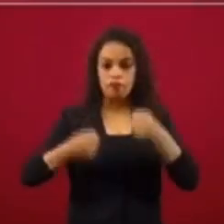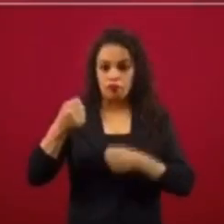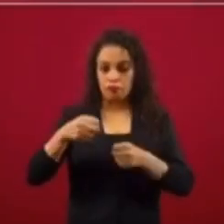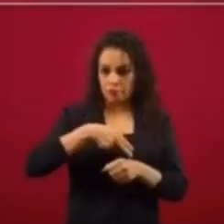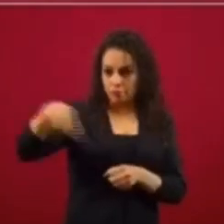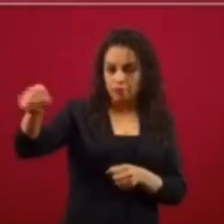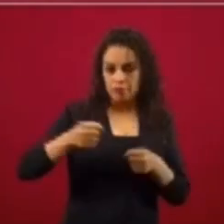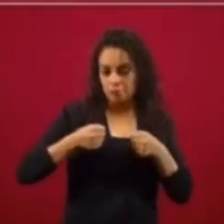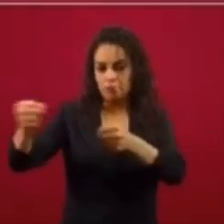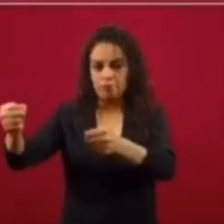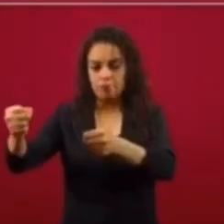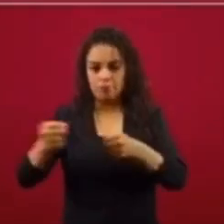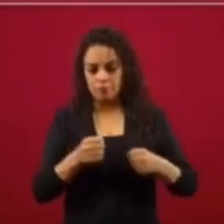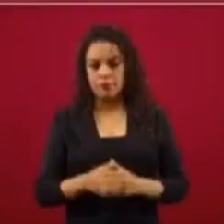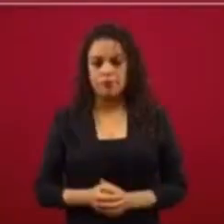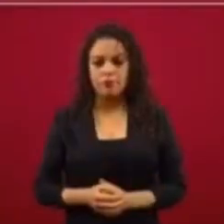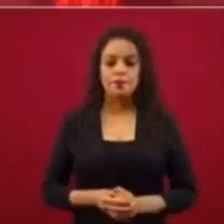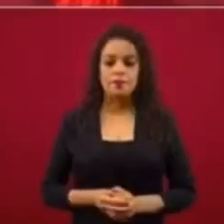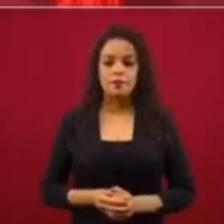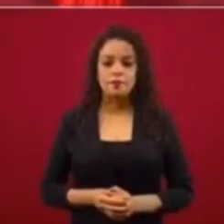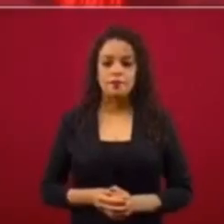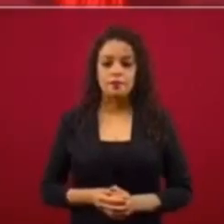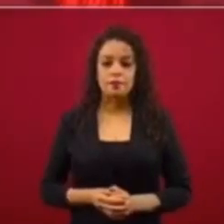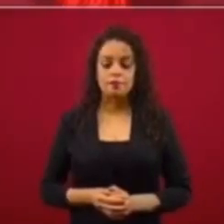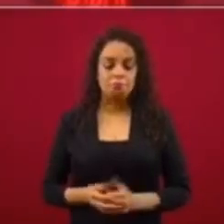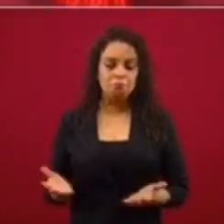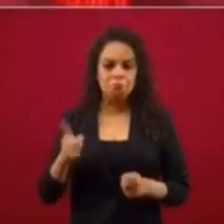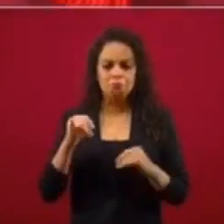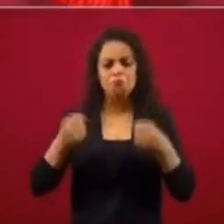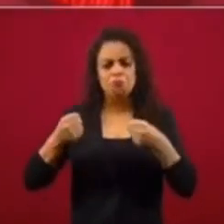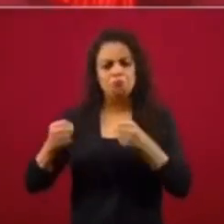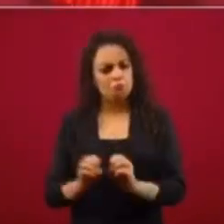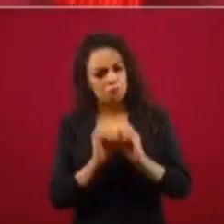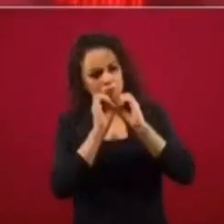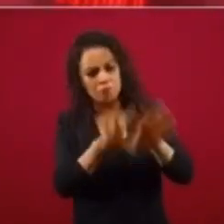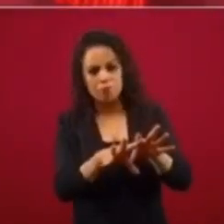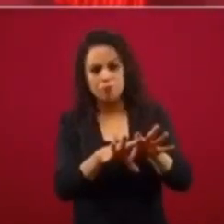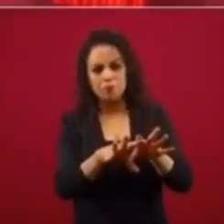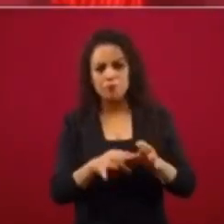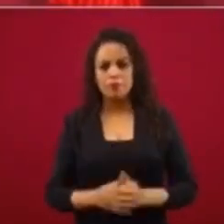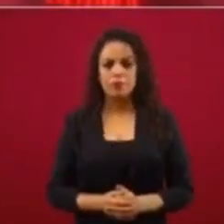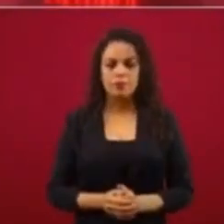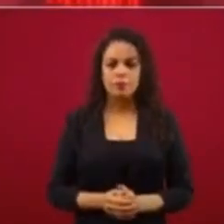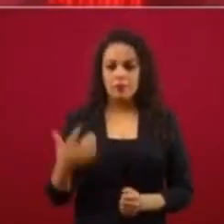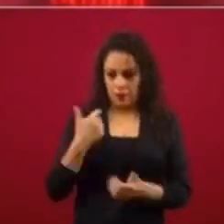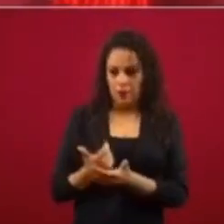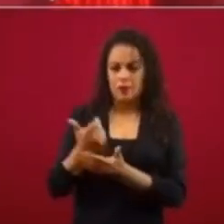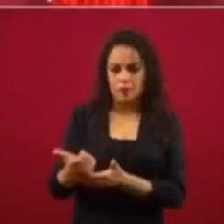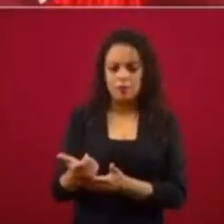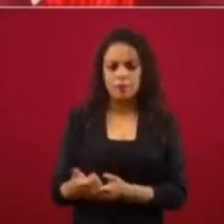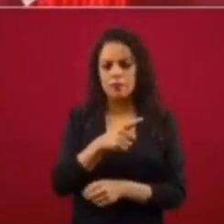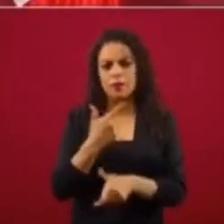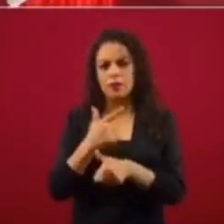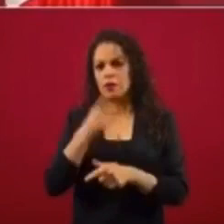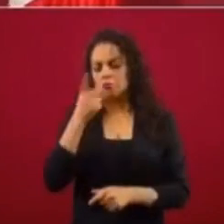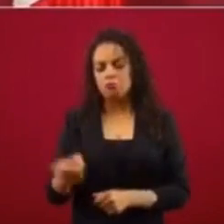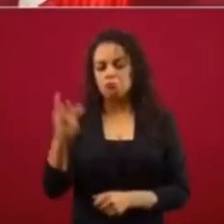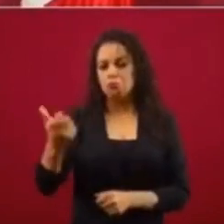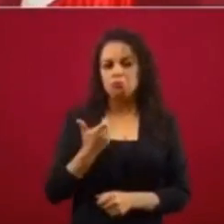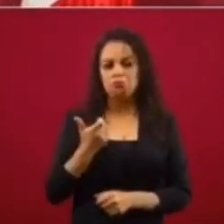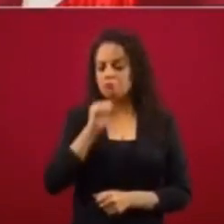y le preguntan, ¿dónde trabaja? ¿La deja? ¿Y de cuánto le debo? Nada, no me debe